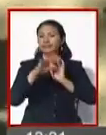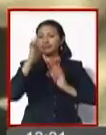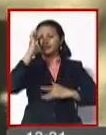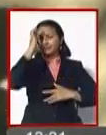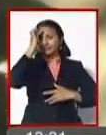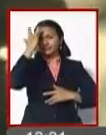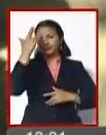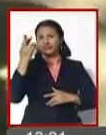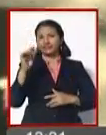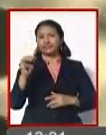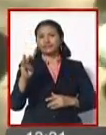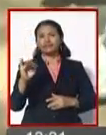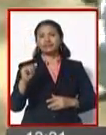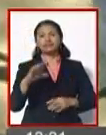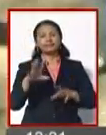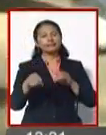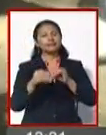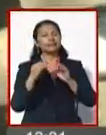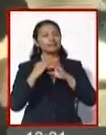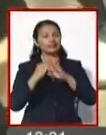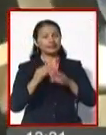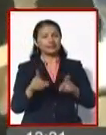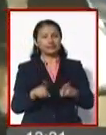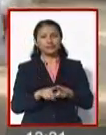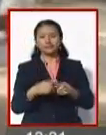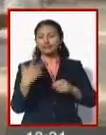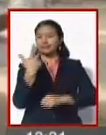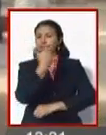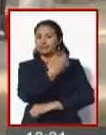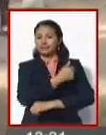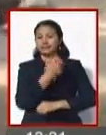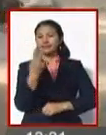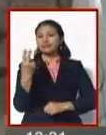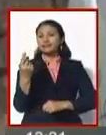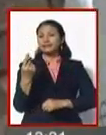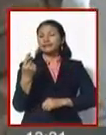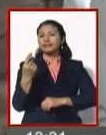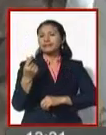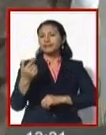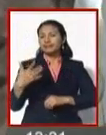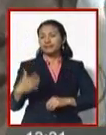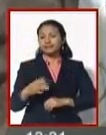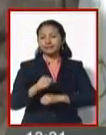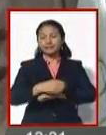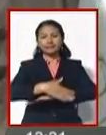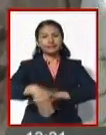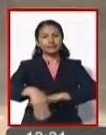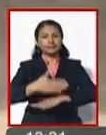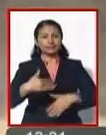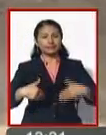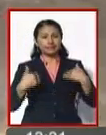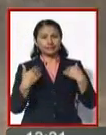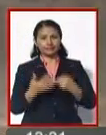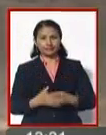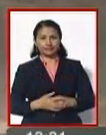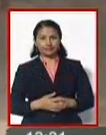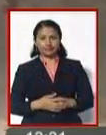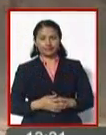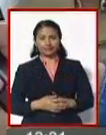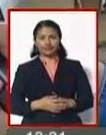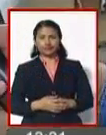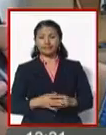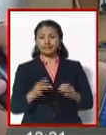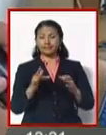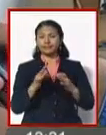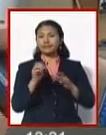casos confirmados de rabia y evitar el aumento. Los mismos vacunarán a los perros domésticos del lugar y también a los callejeros que se encuentren en la zona.